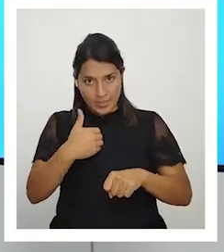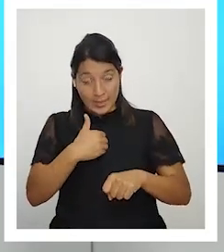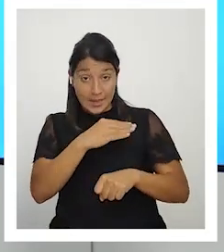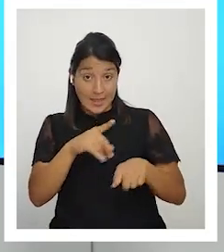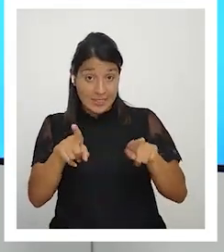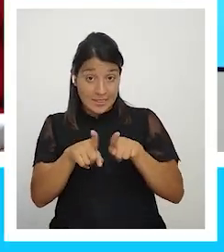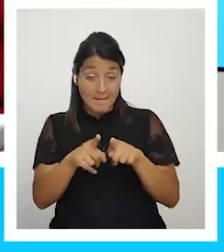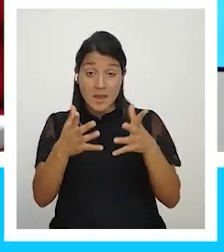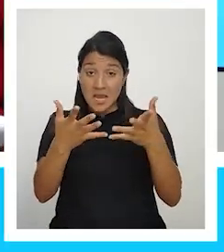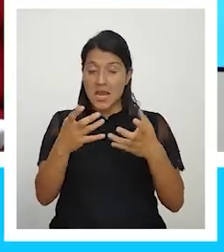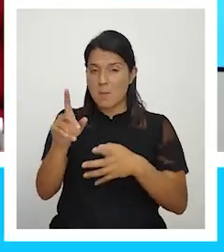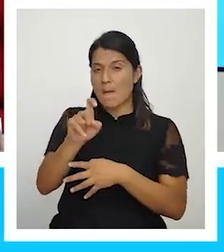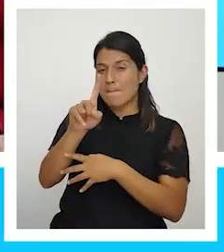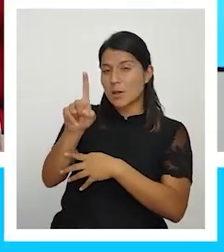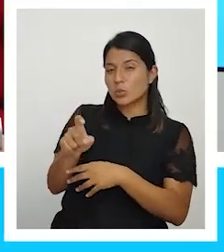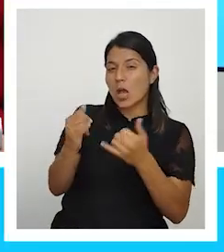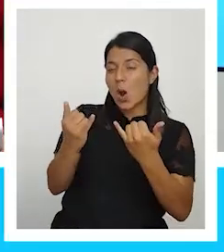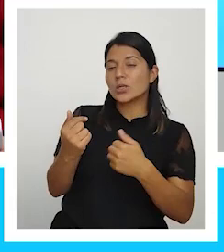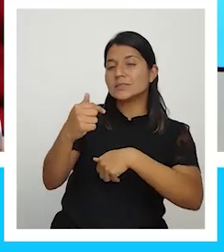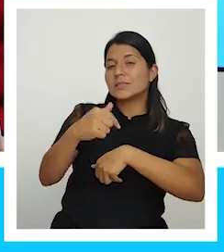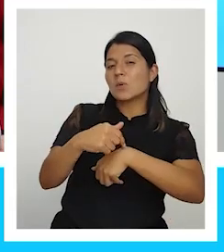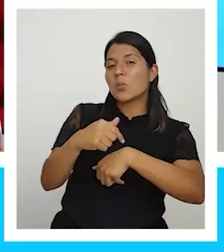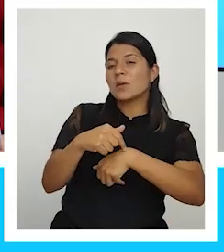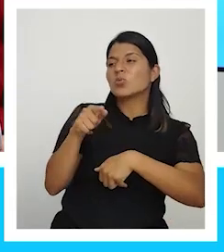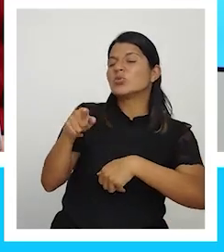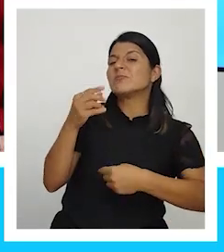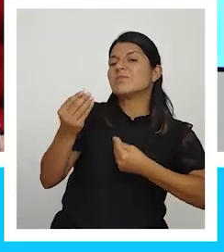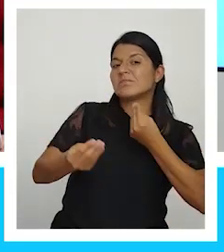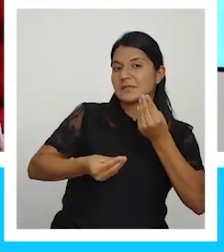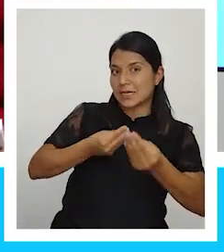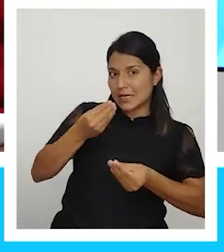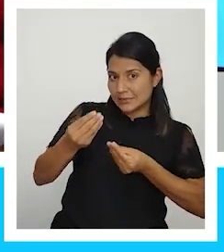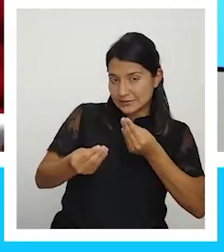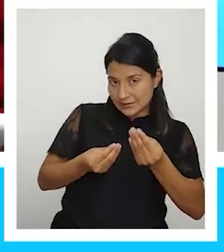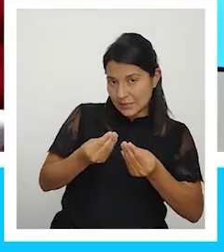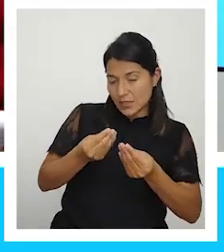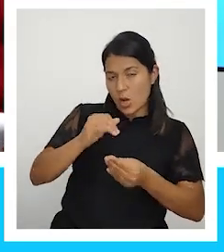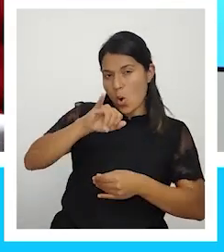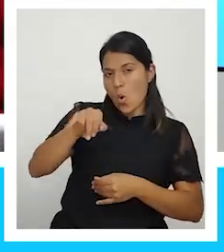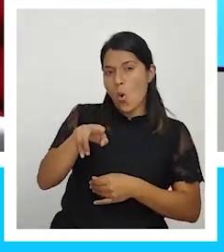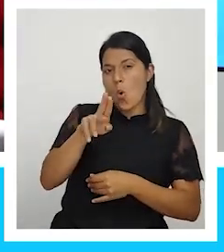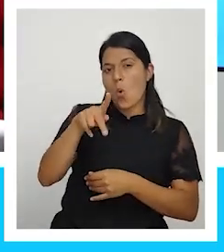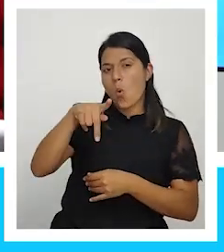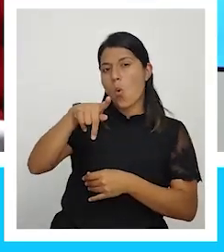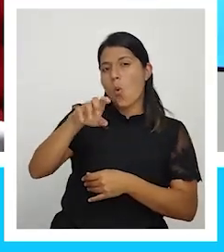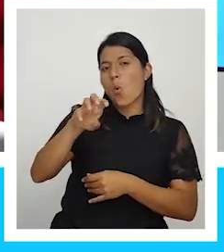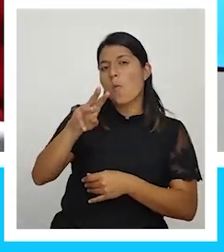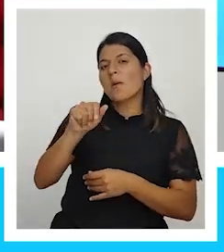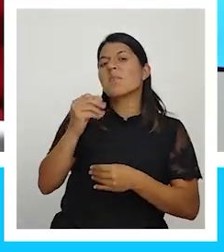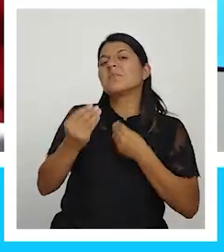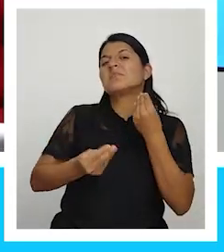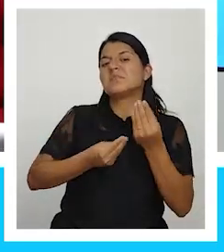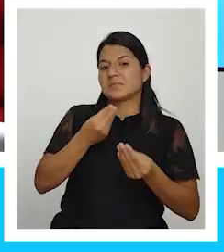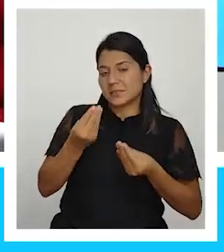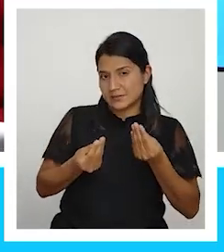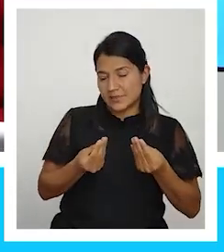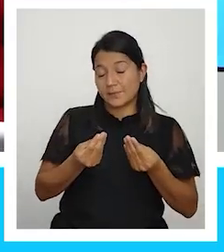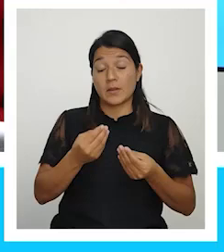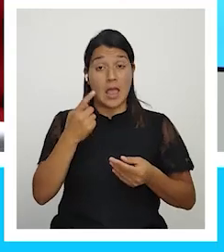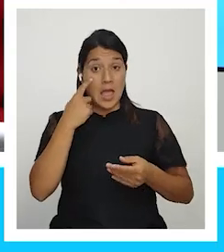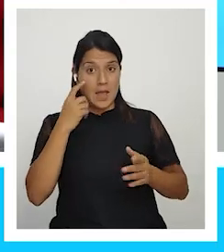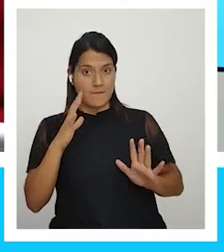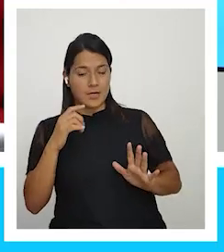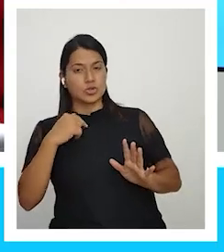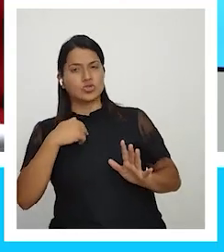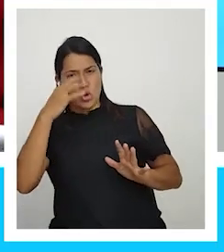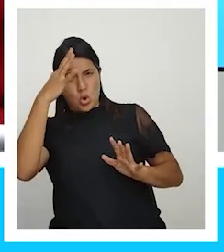don Carlos en este momento cuáles son las acciones que van a tomar por parte de Jupema en torno a esta situación. Bueno, vamos a ver, yo creo que ya las acciones las